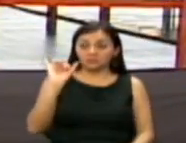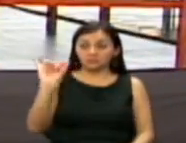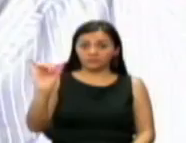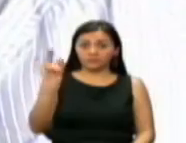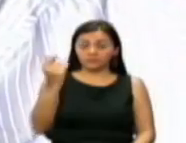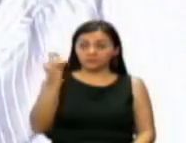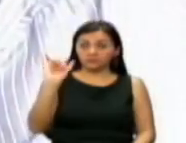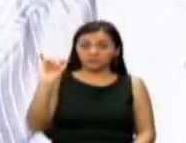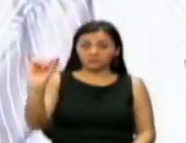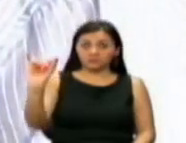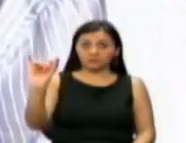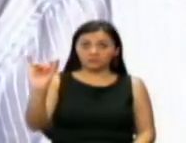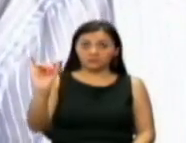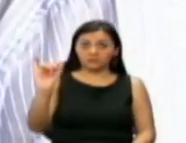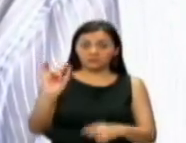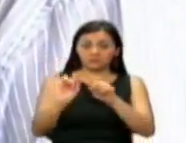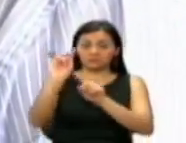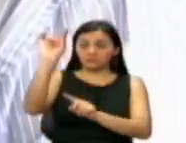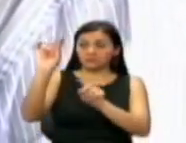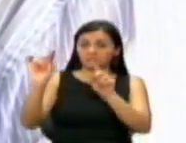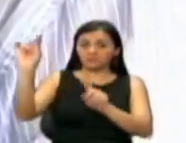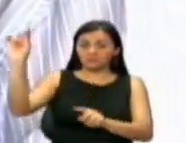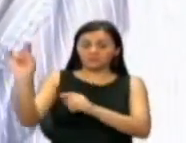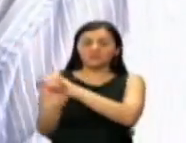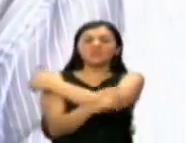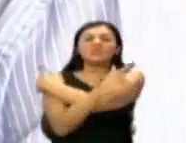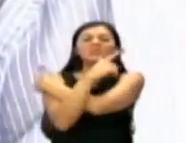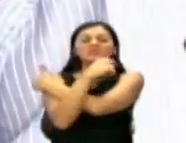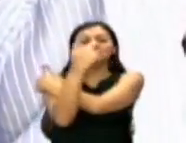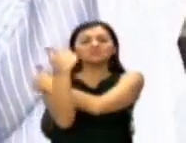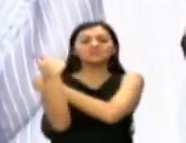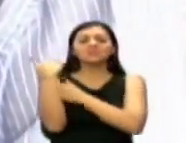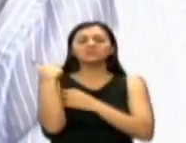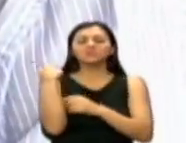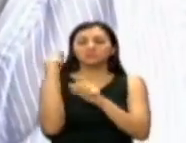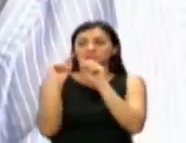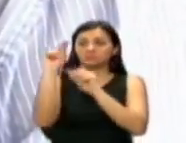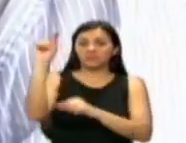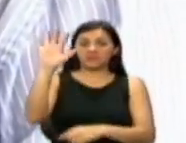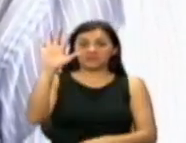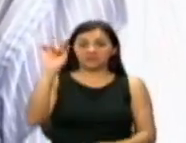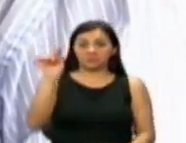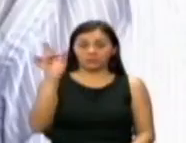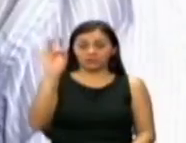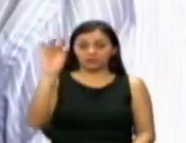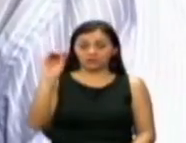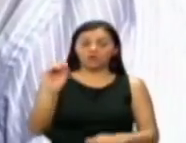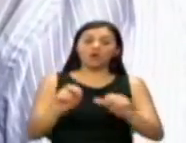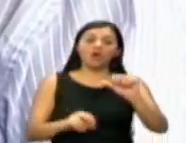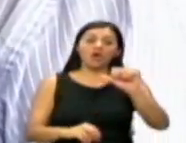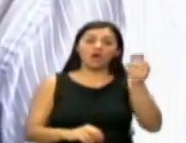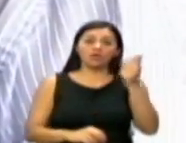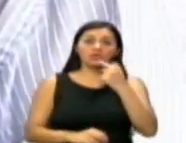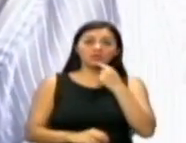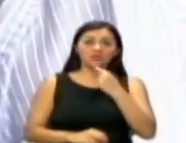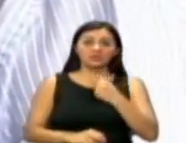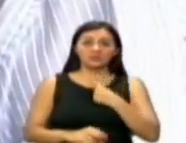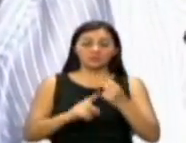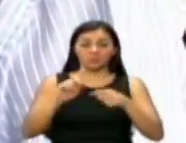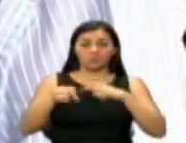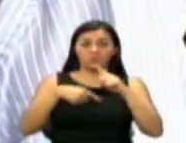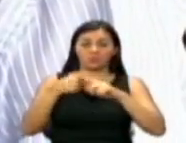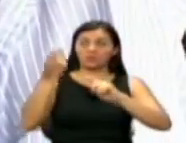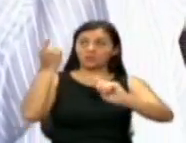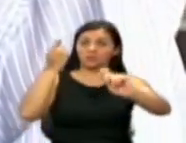del petróleo tiene varias. El precio lo del mercado. Sí, o sea, precio del el uno los 5.80 que nos acaba de mencionar. El otro, cuando se vende el